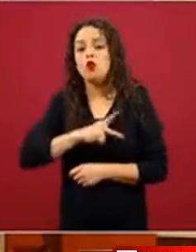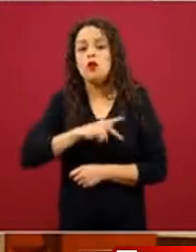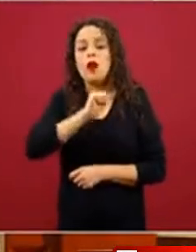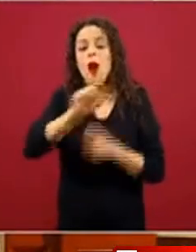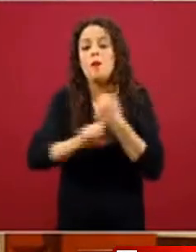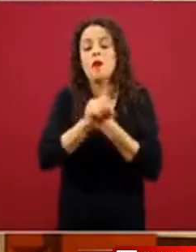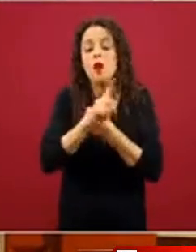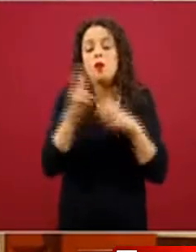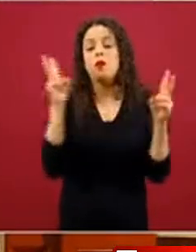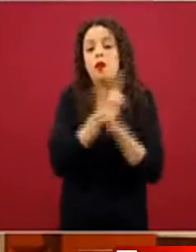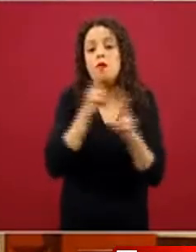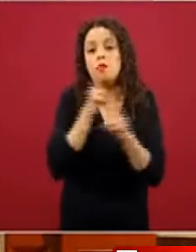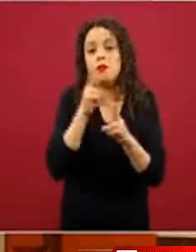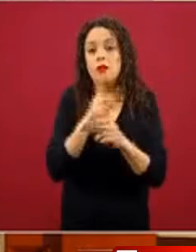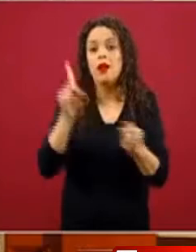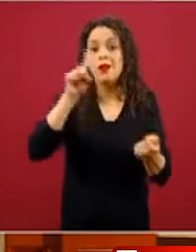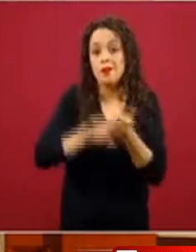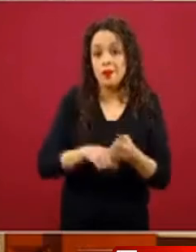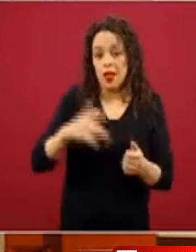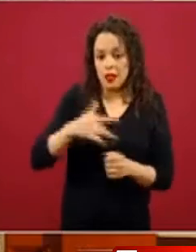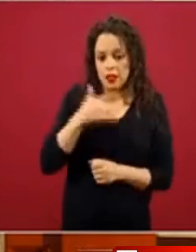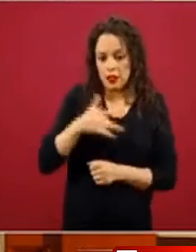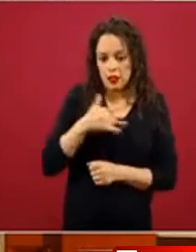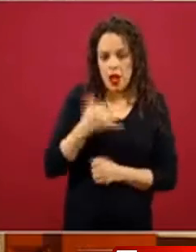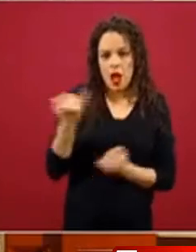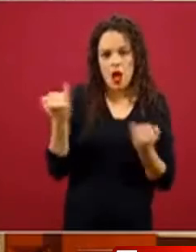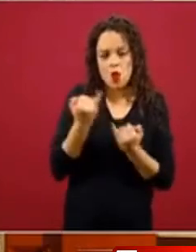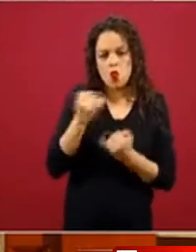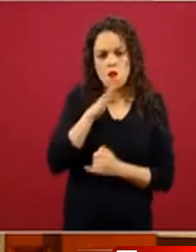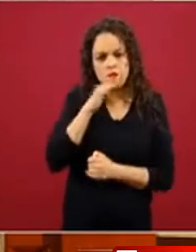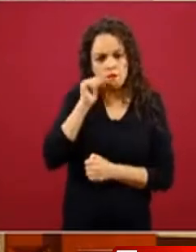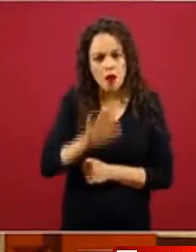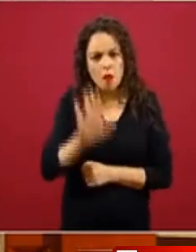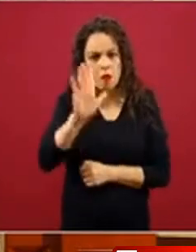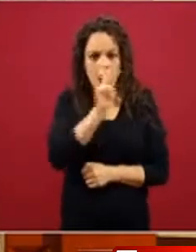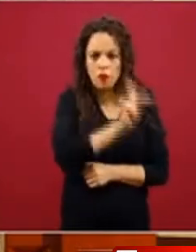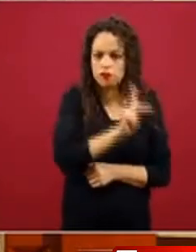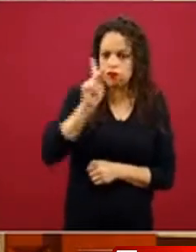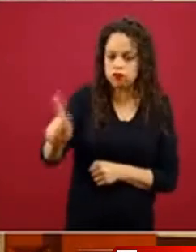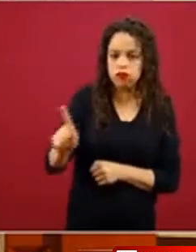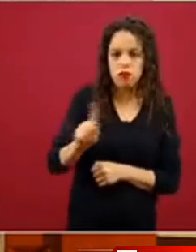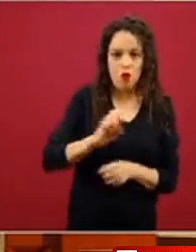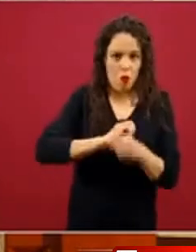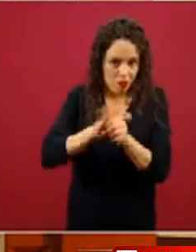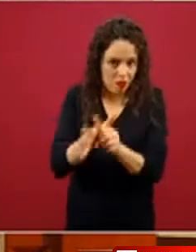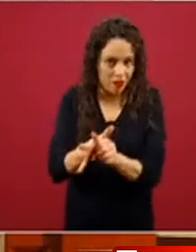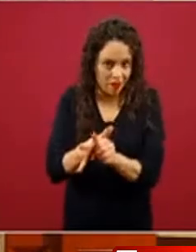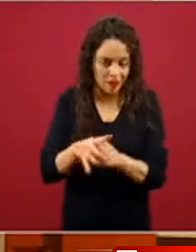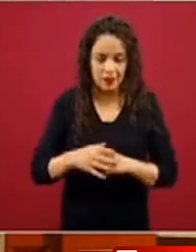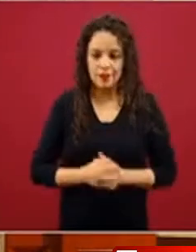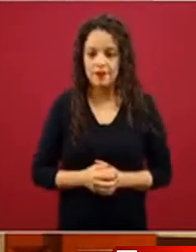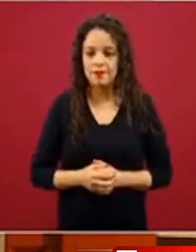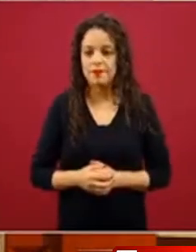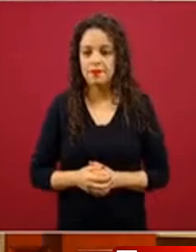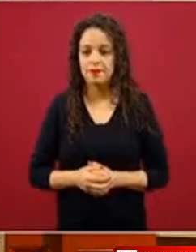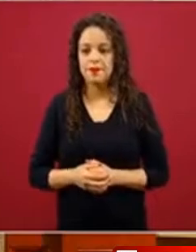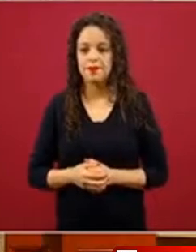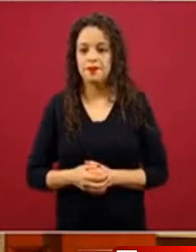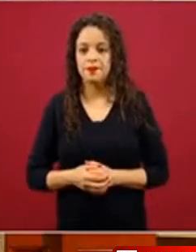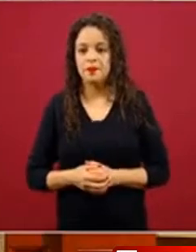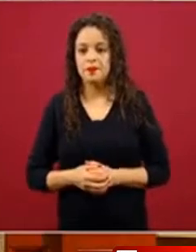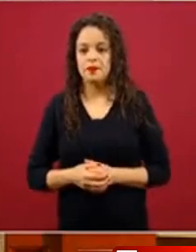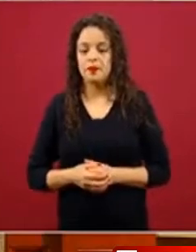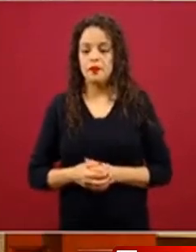momento también causa sintomatología similar a la misma. La semana 25, y siempre lo hemos comentado, todavía